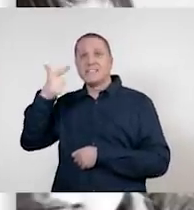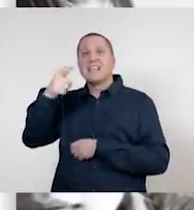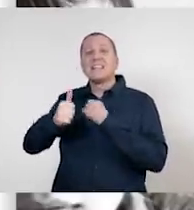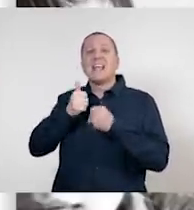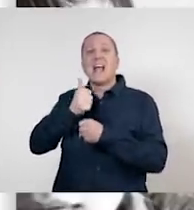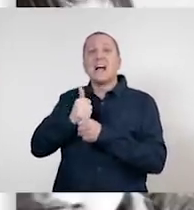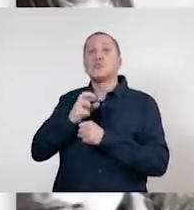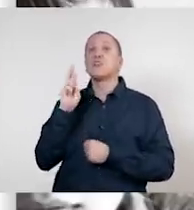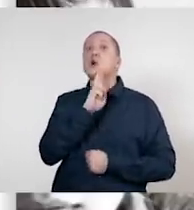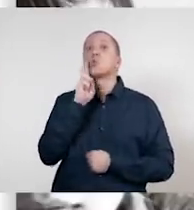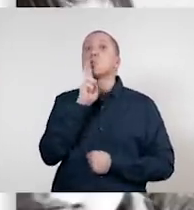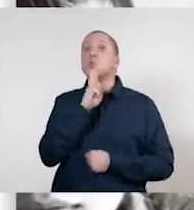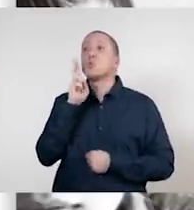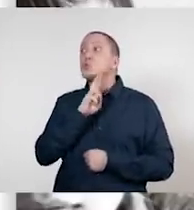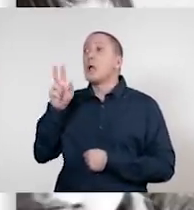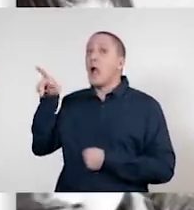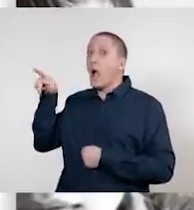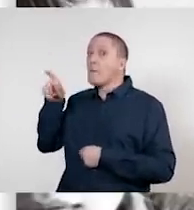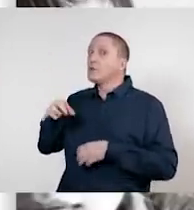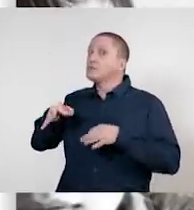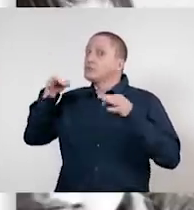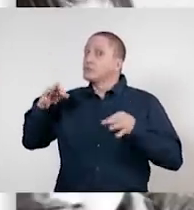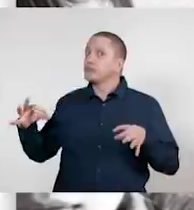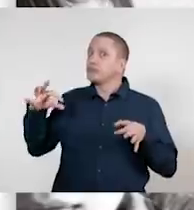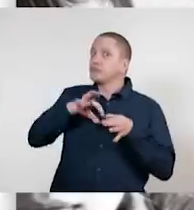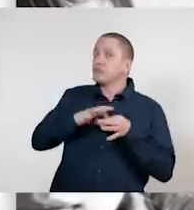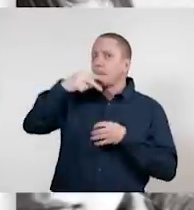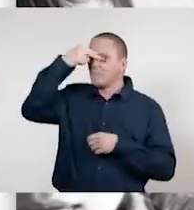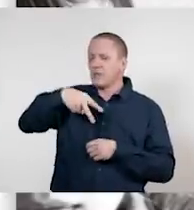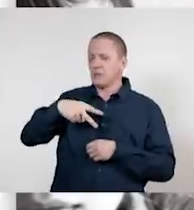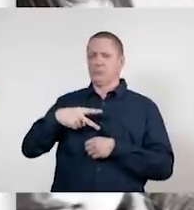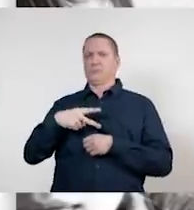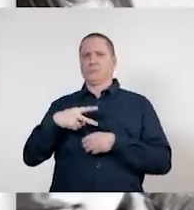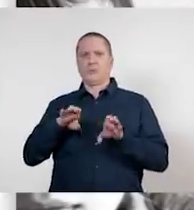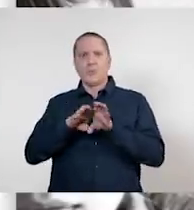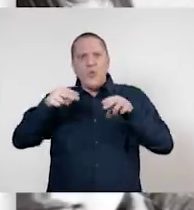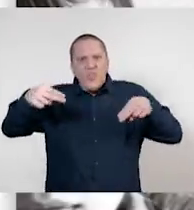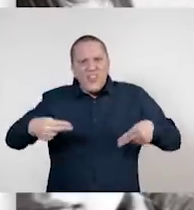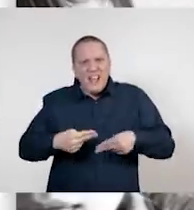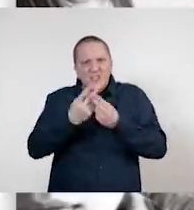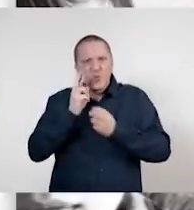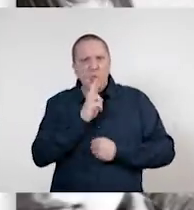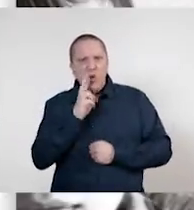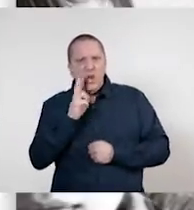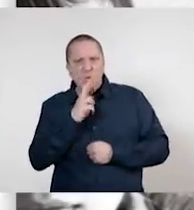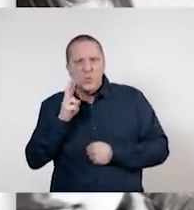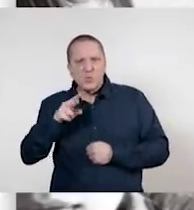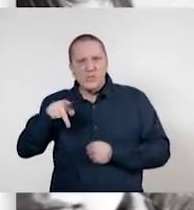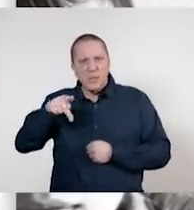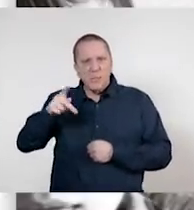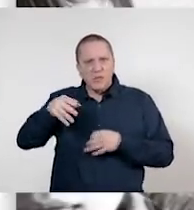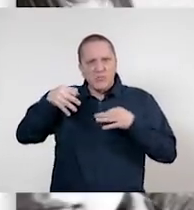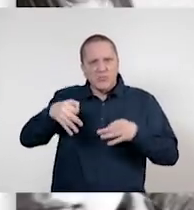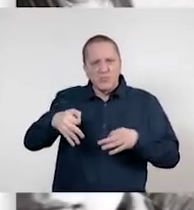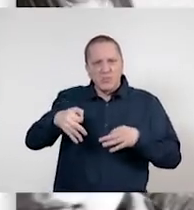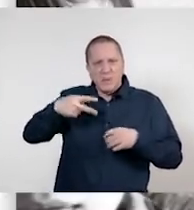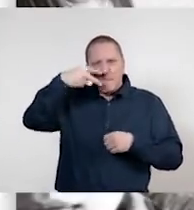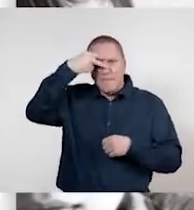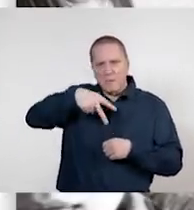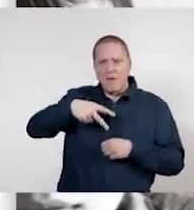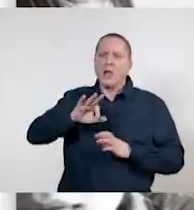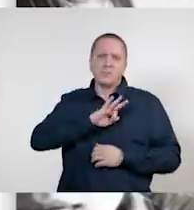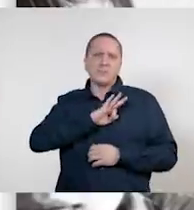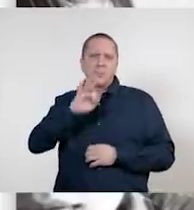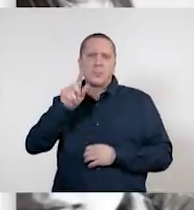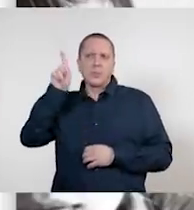años, nació en Rusia, pero es mexicana. ¡Ah, caray! ¿Cómo puede ser eso? Sí, claro, mira, Irina,